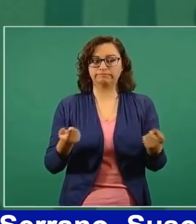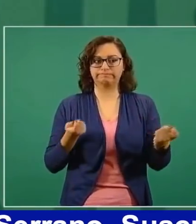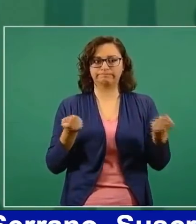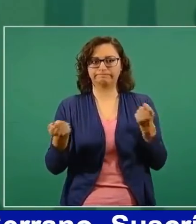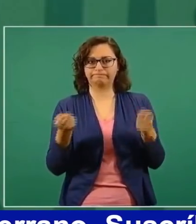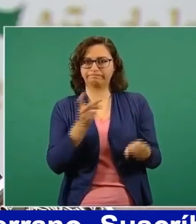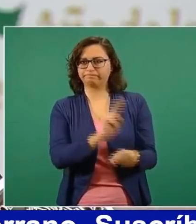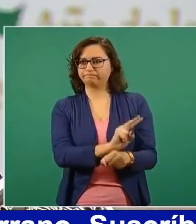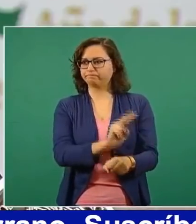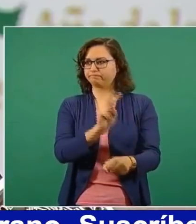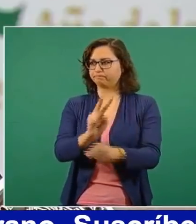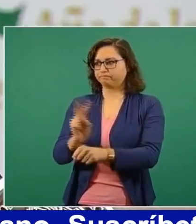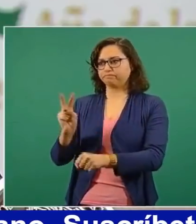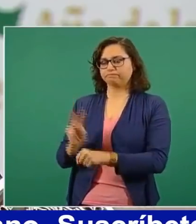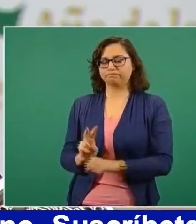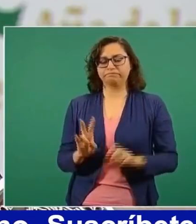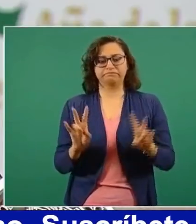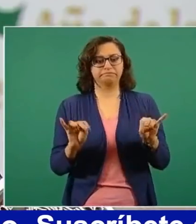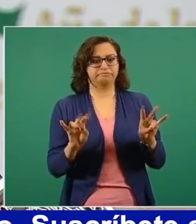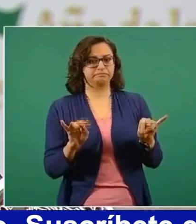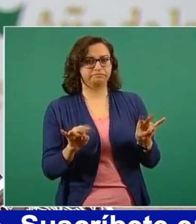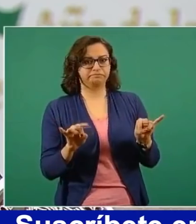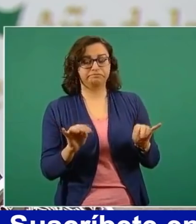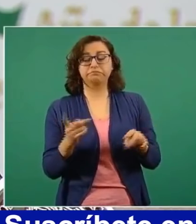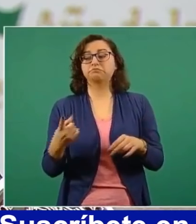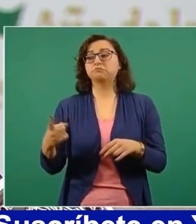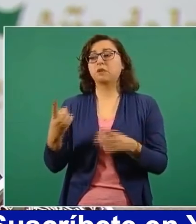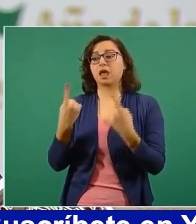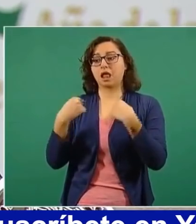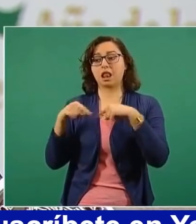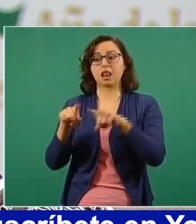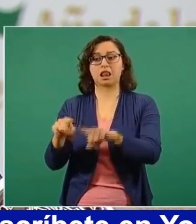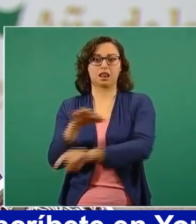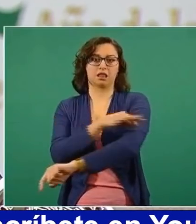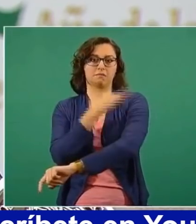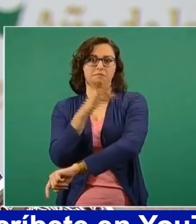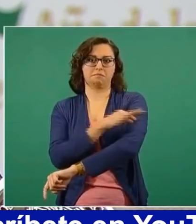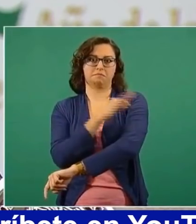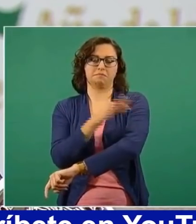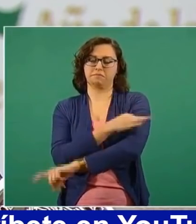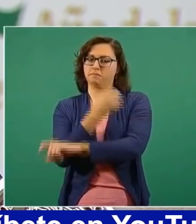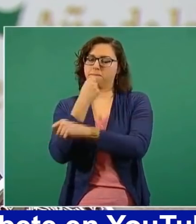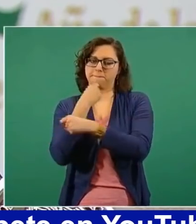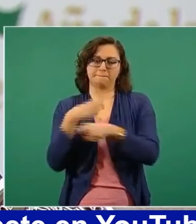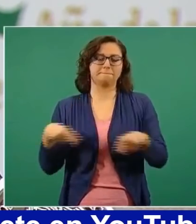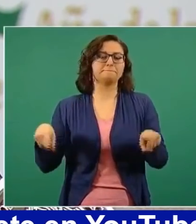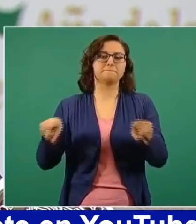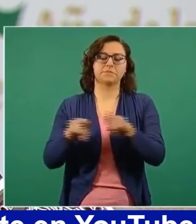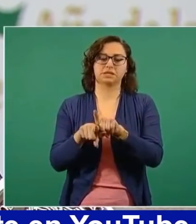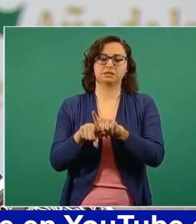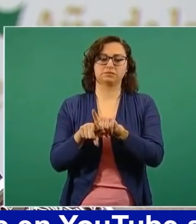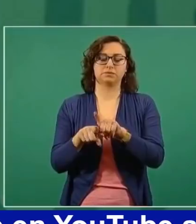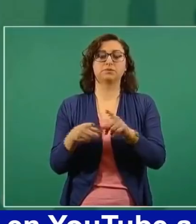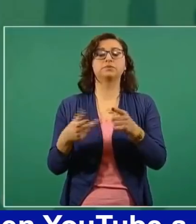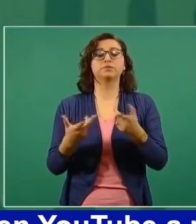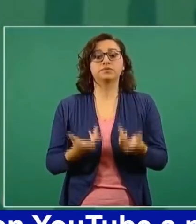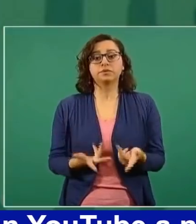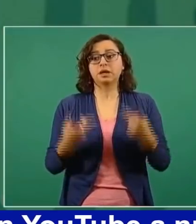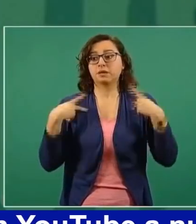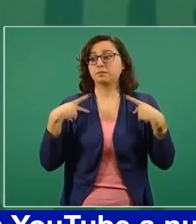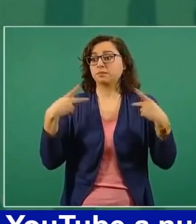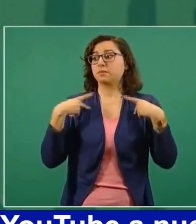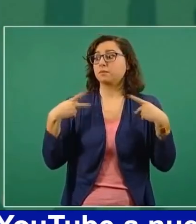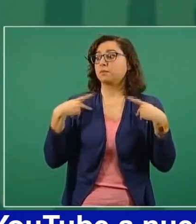la vacunación. Ambas acciones, como ustedes saben, en las cuales la participación de la